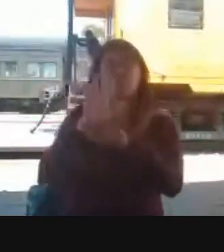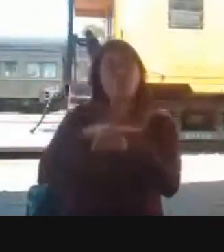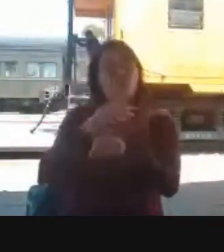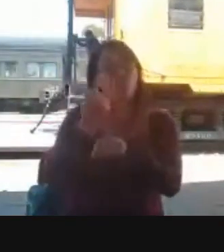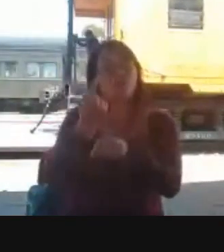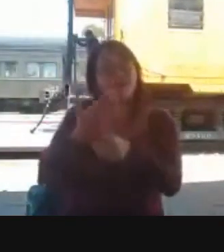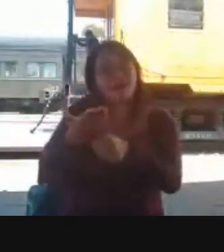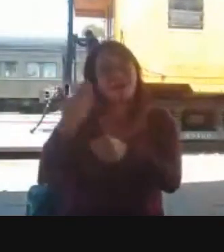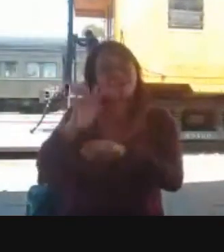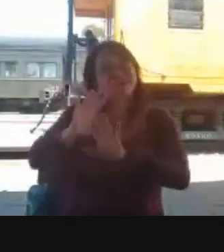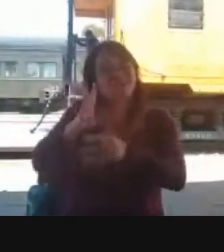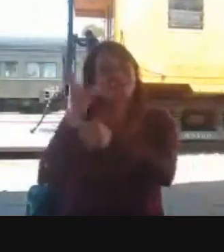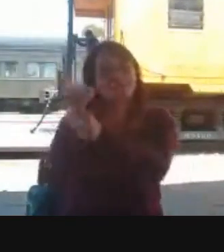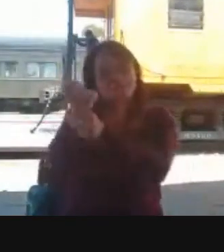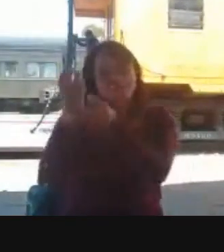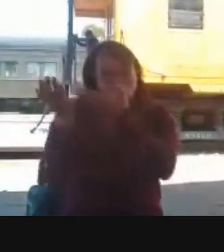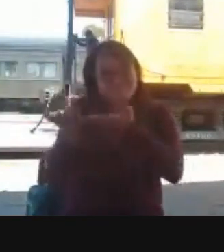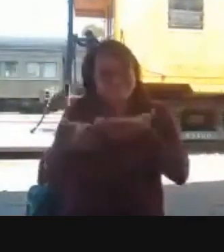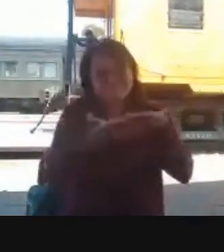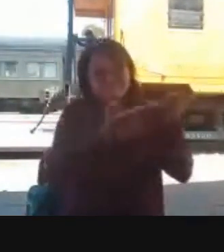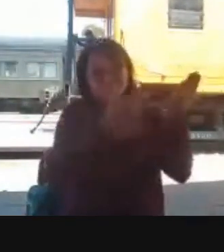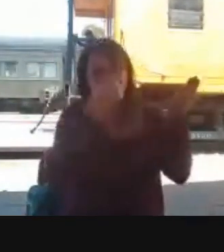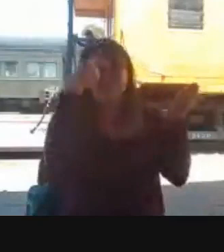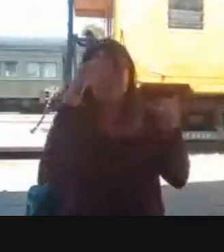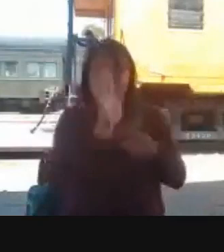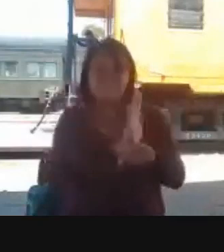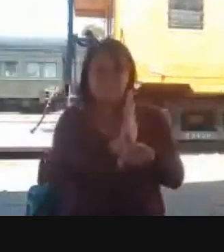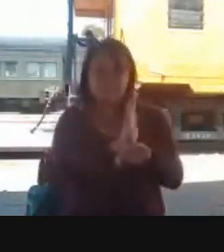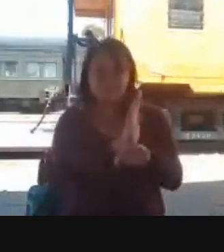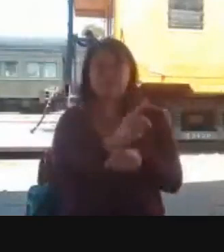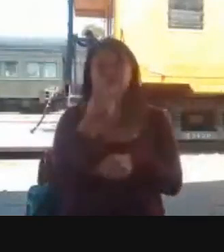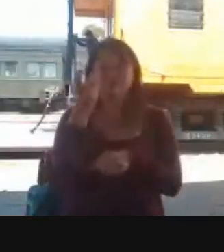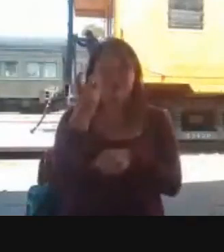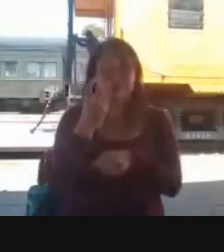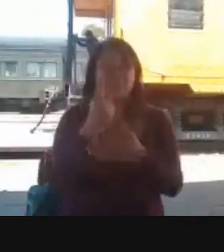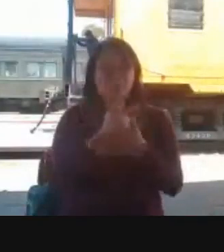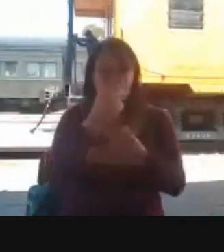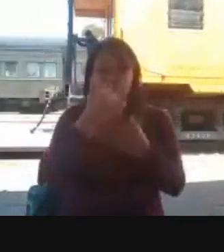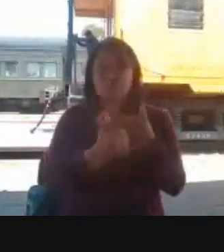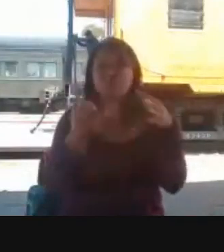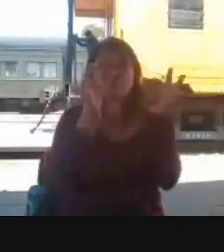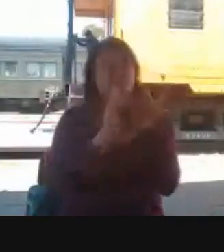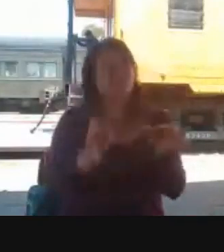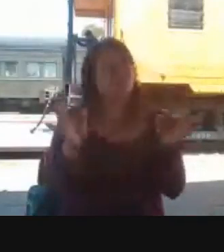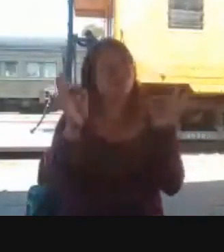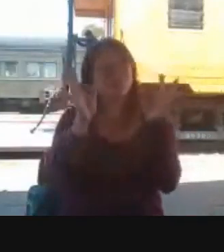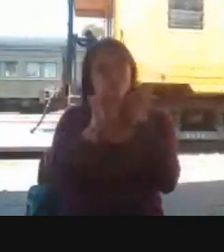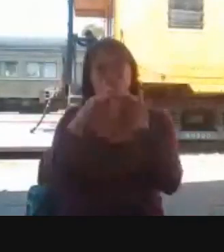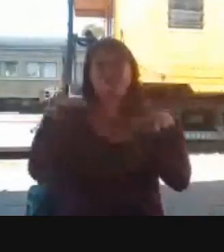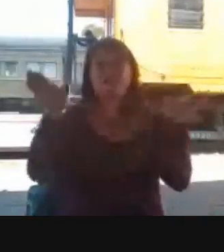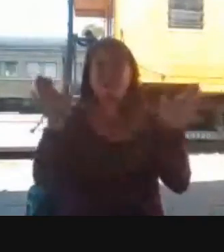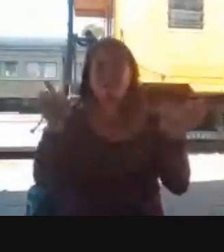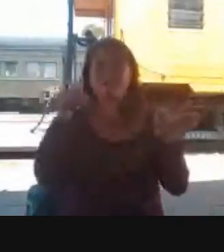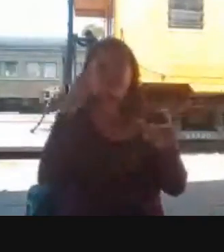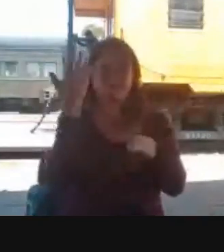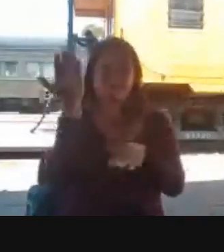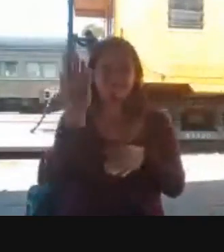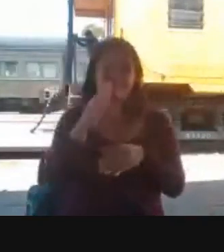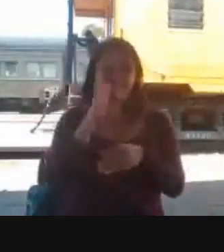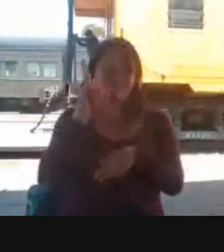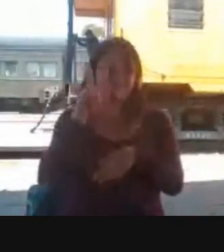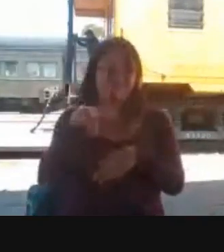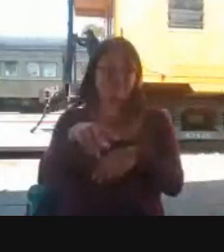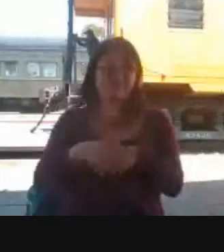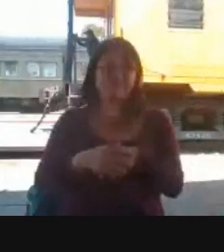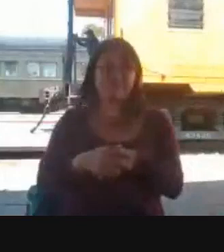entonces, en verdad, ha jugado un papel enorme en este proyecto de rescate de fauna que está en Aconcón. Y si quieres, le paso a la siguiente,